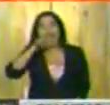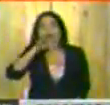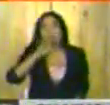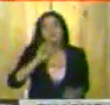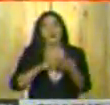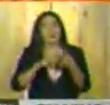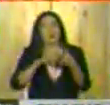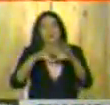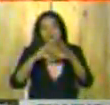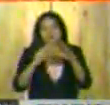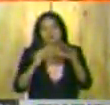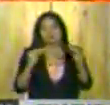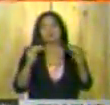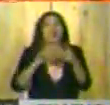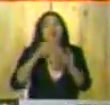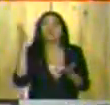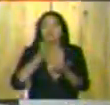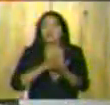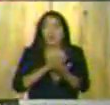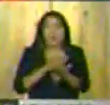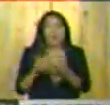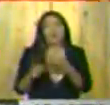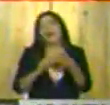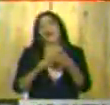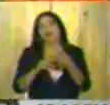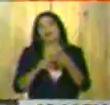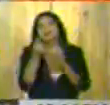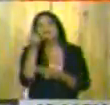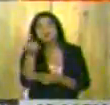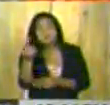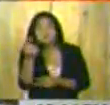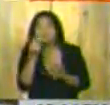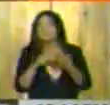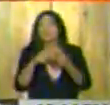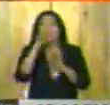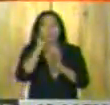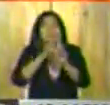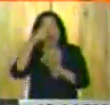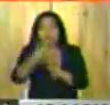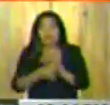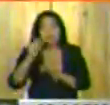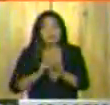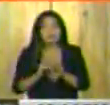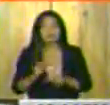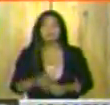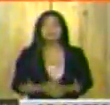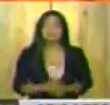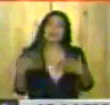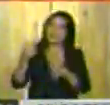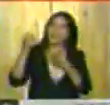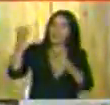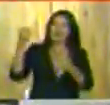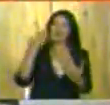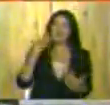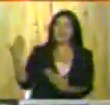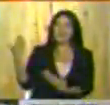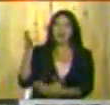comer ocumo, a comer yuca, a comer quinchoncho, a comer plátano. ¡Que viva